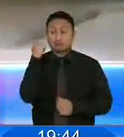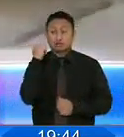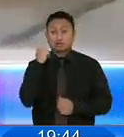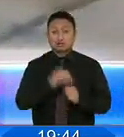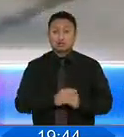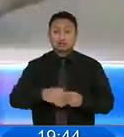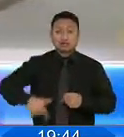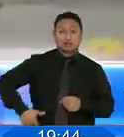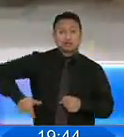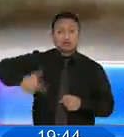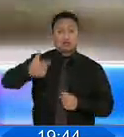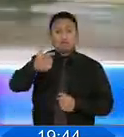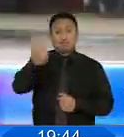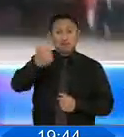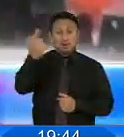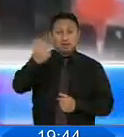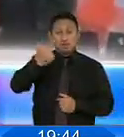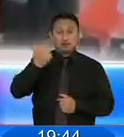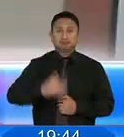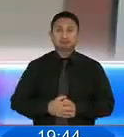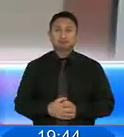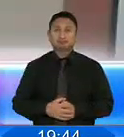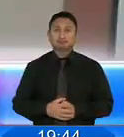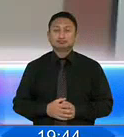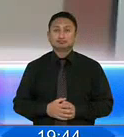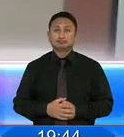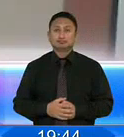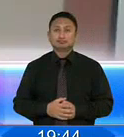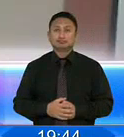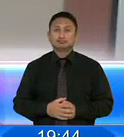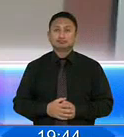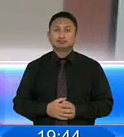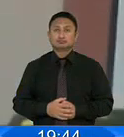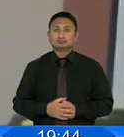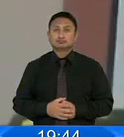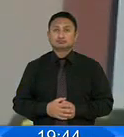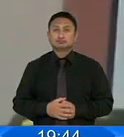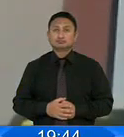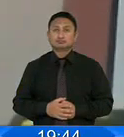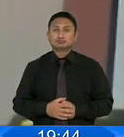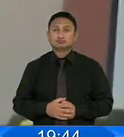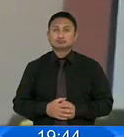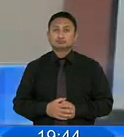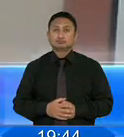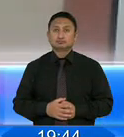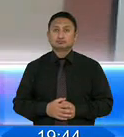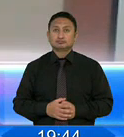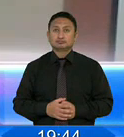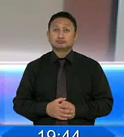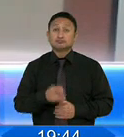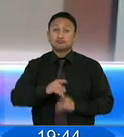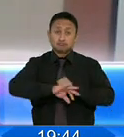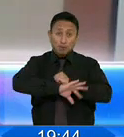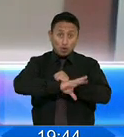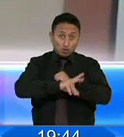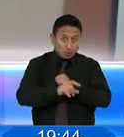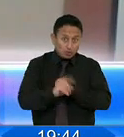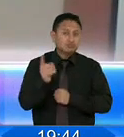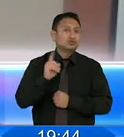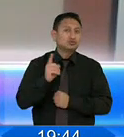quien descargó las ráfagas mortales. Hay que recalcar que no es el delito como robo, porque